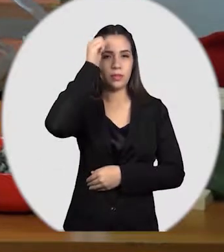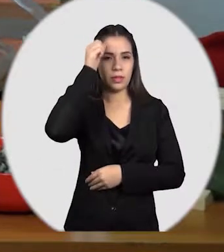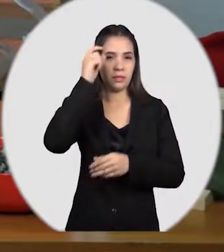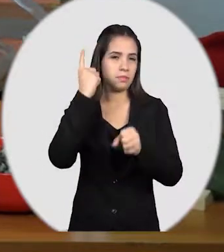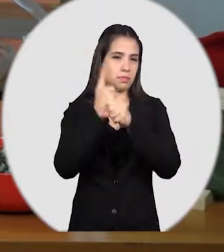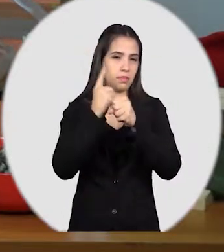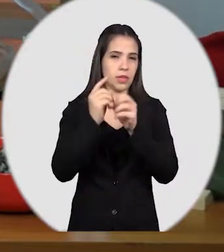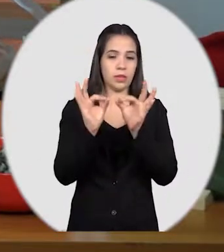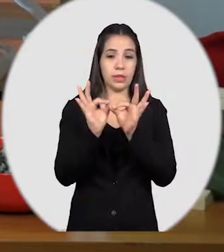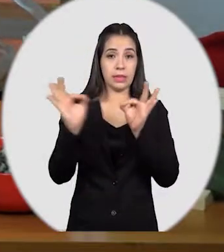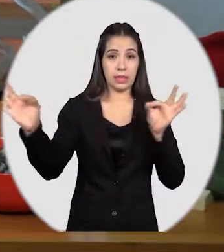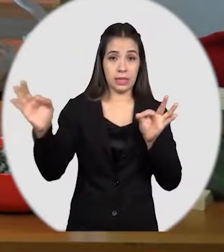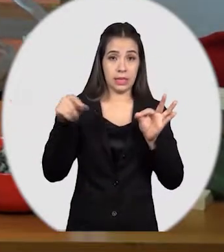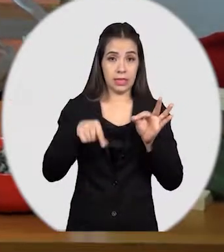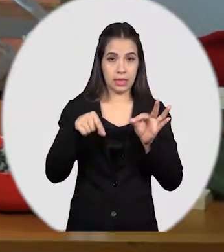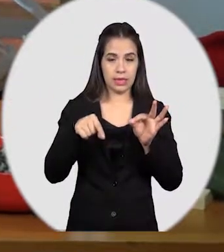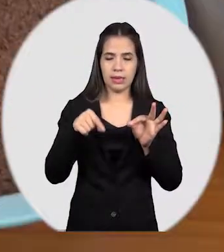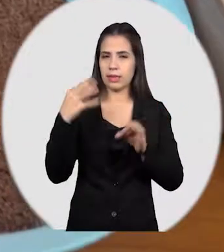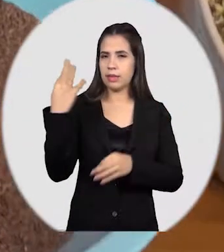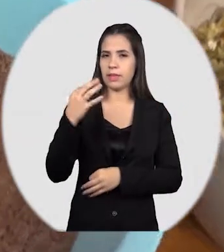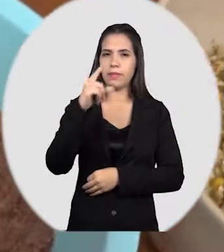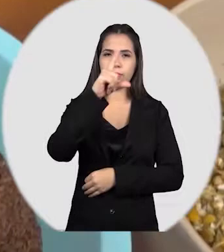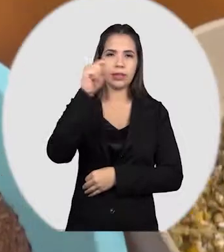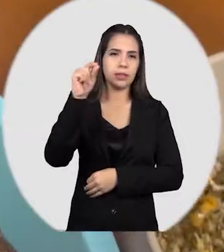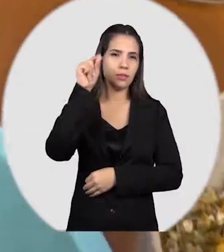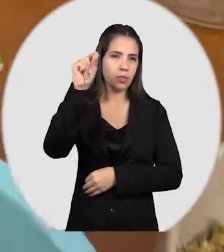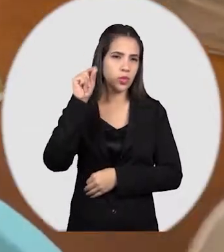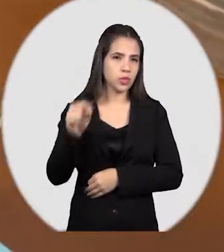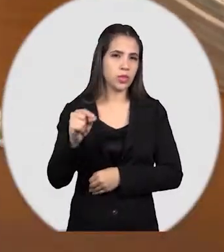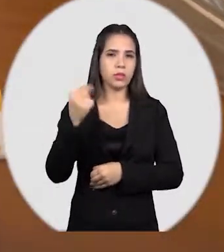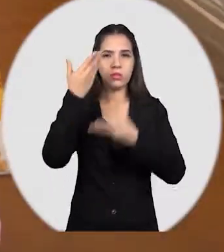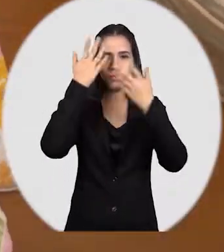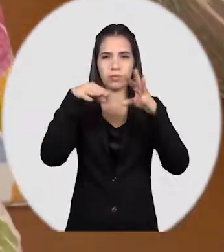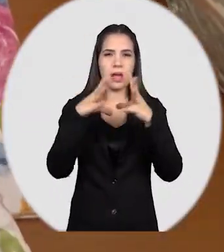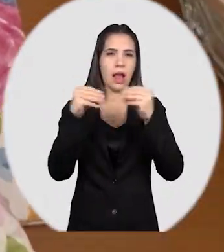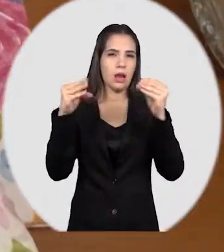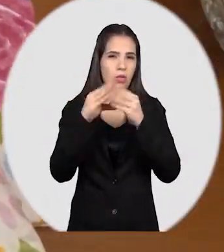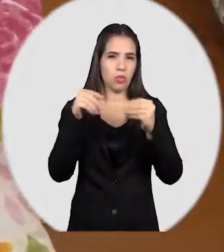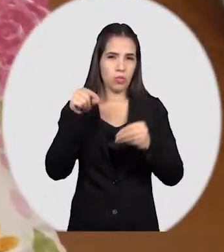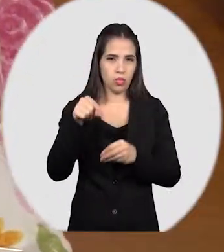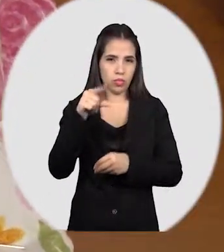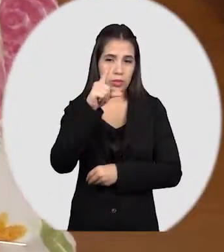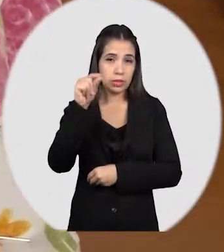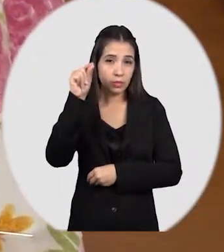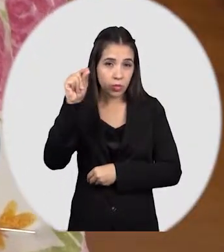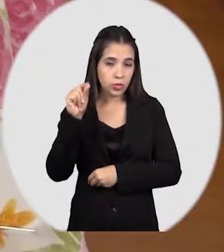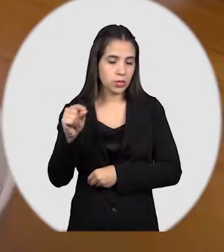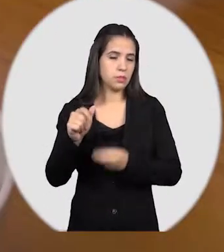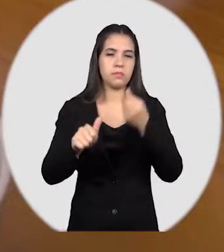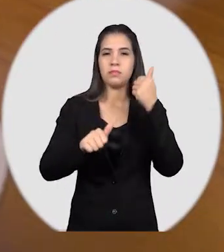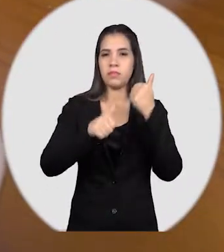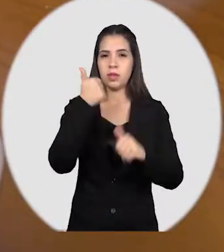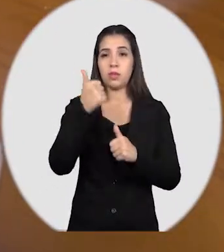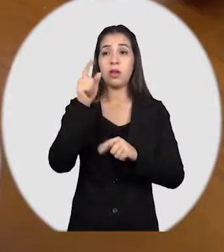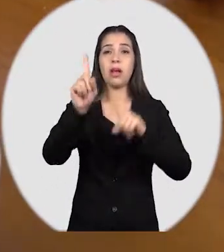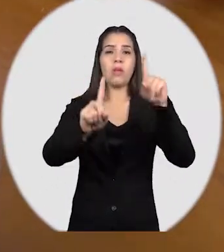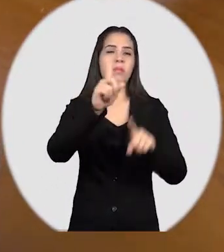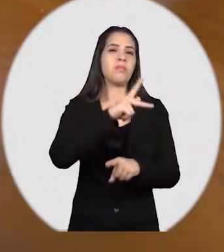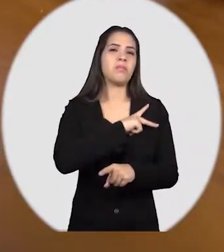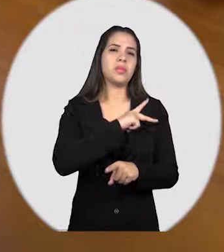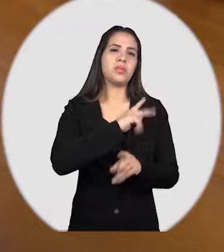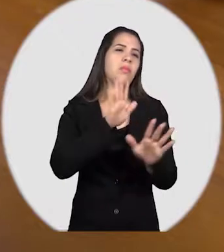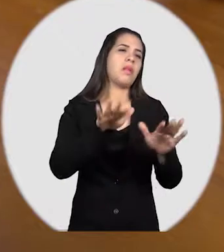tiene que ser 100% algodón. Muchas veces las personas optan por otro tipo de tela, pero lo ideal,